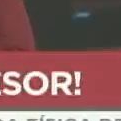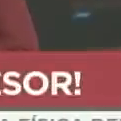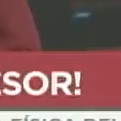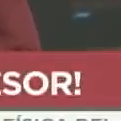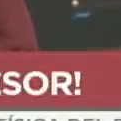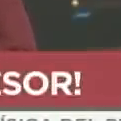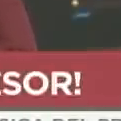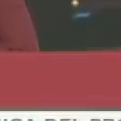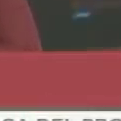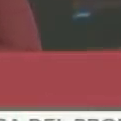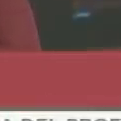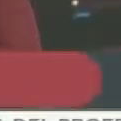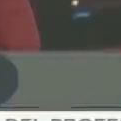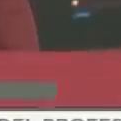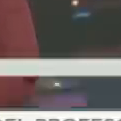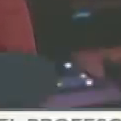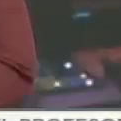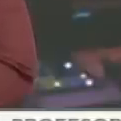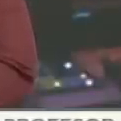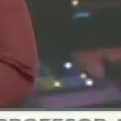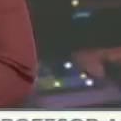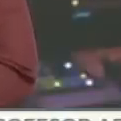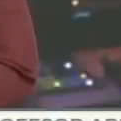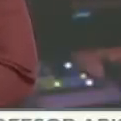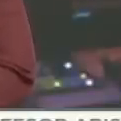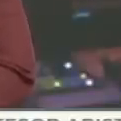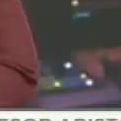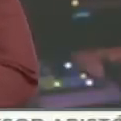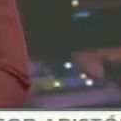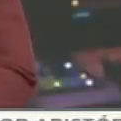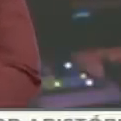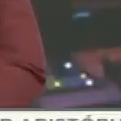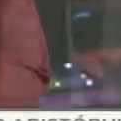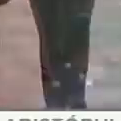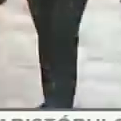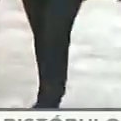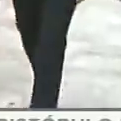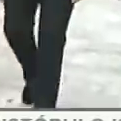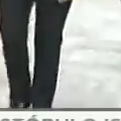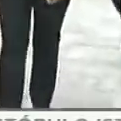Pero a esta hora vamos de inmediato a trasladarnos al Palacio Legislativo, donde se genera información.